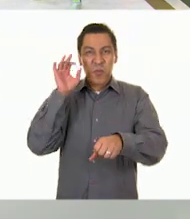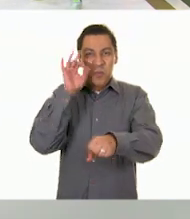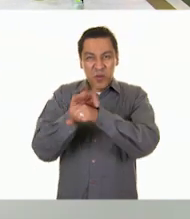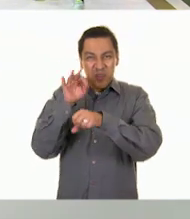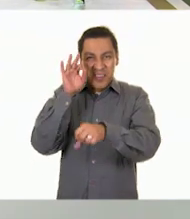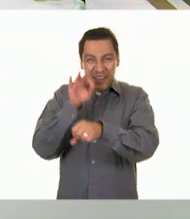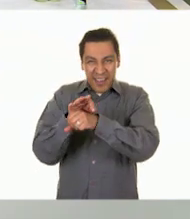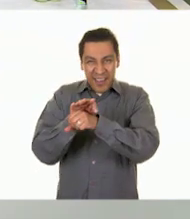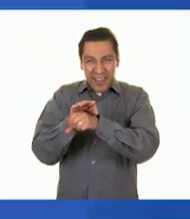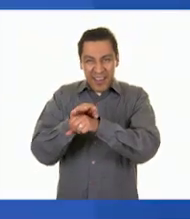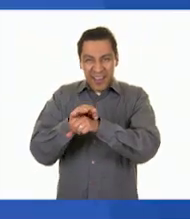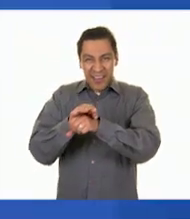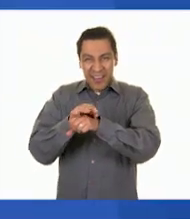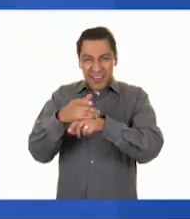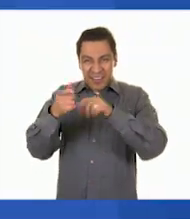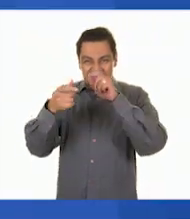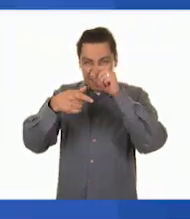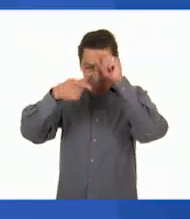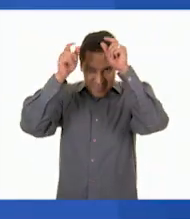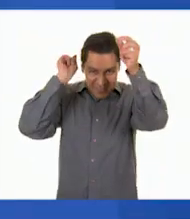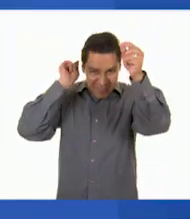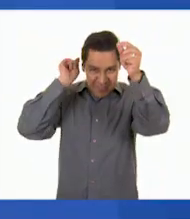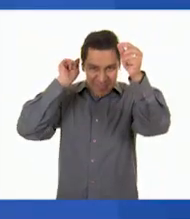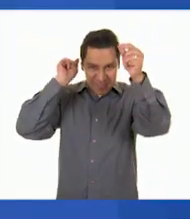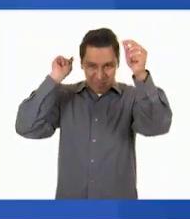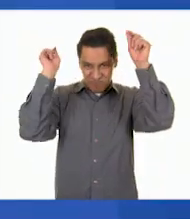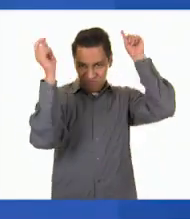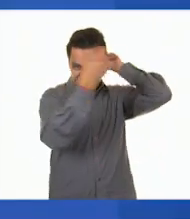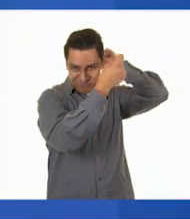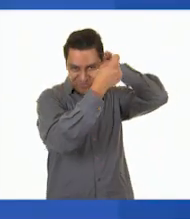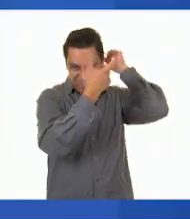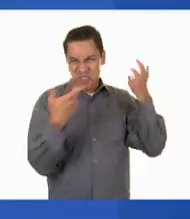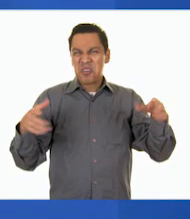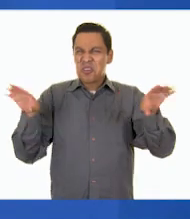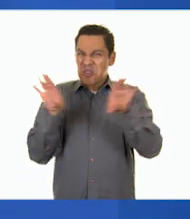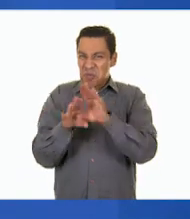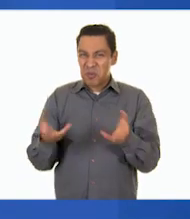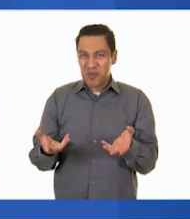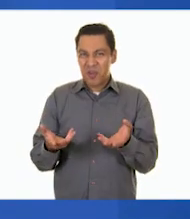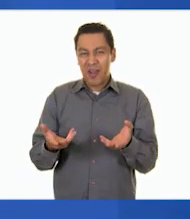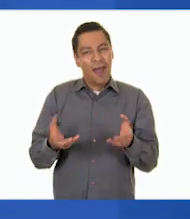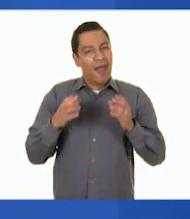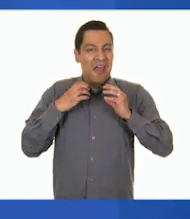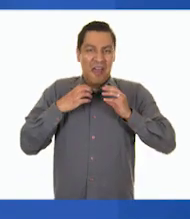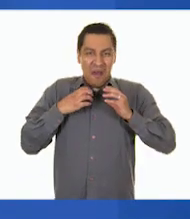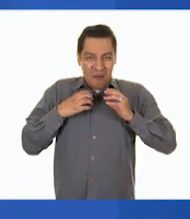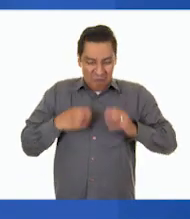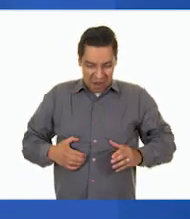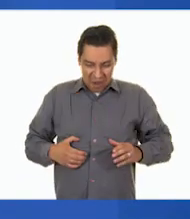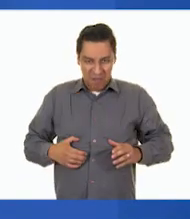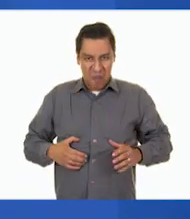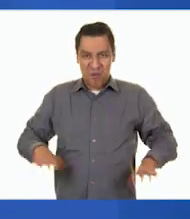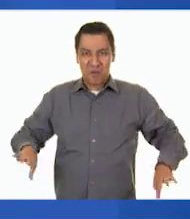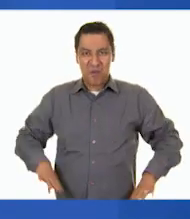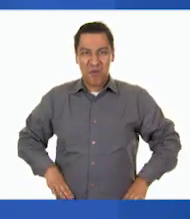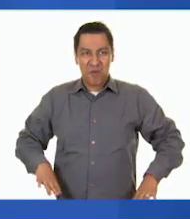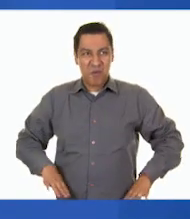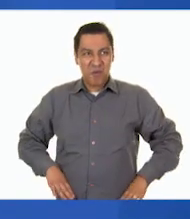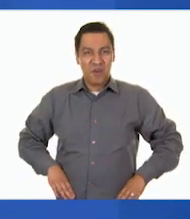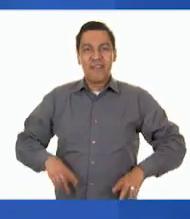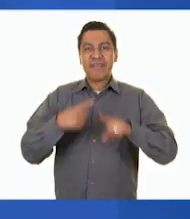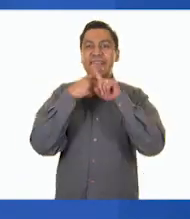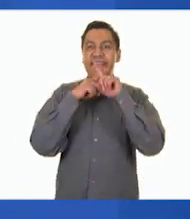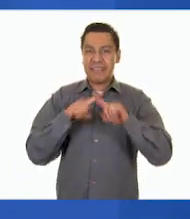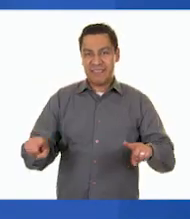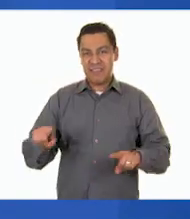sol claro para eso sirve pero también es parte de mi corporalidad recuerden que la corporeidad es todo aquello que nos caracteriza y nos diferencia